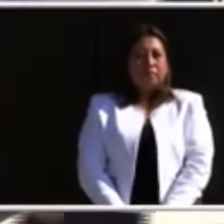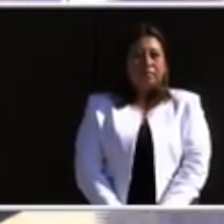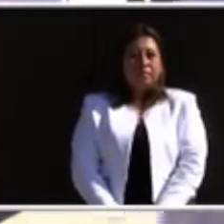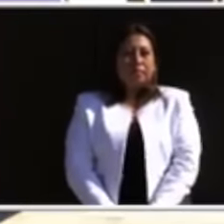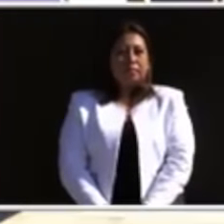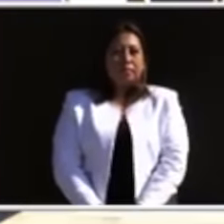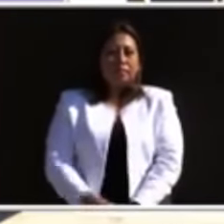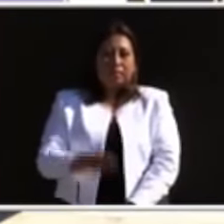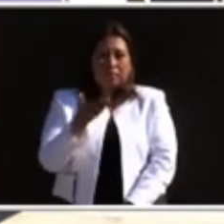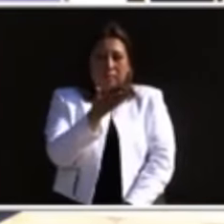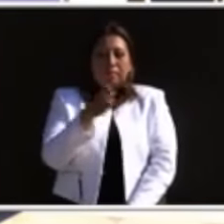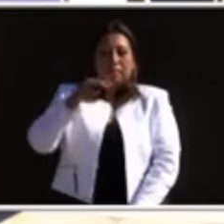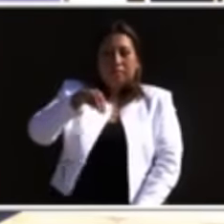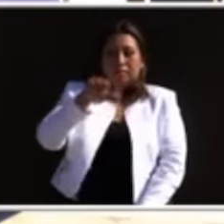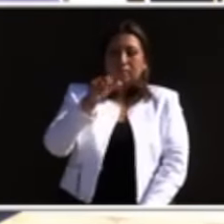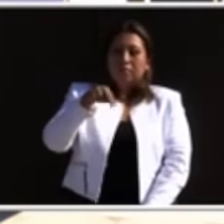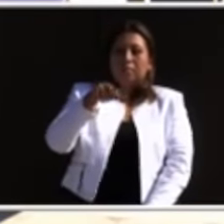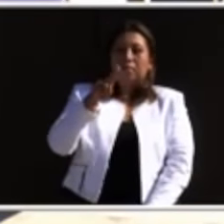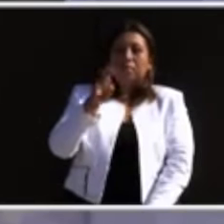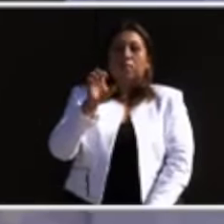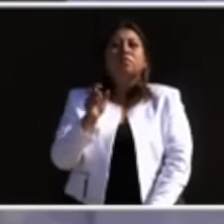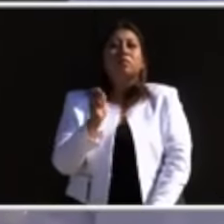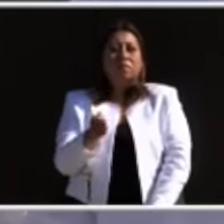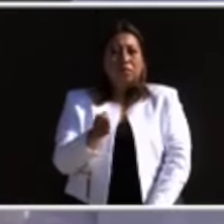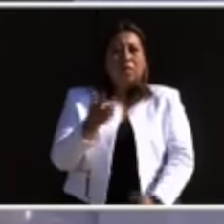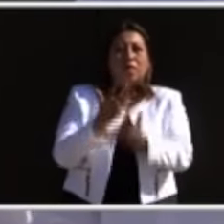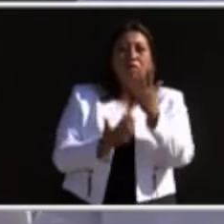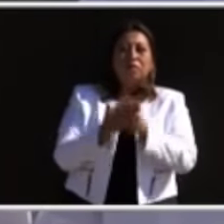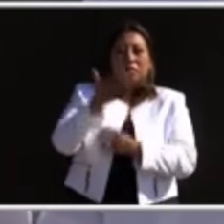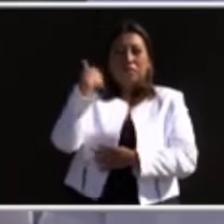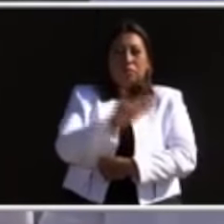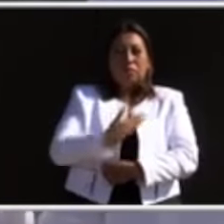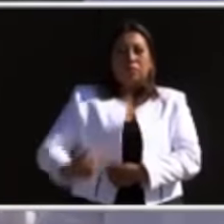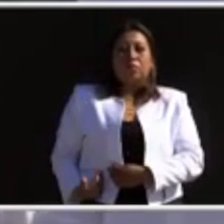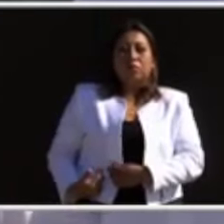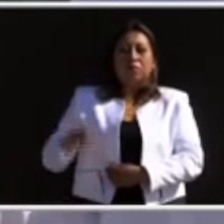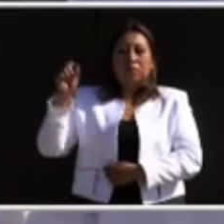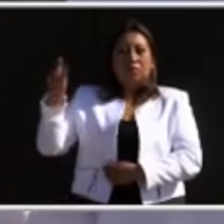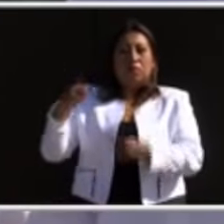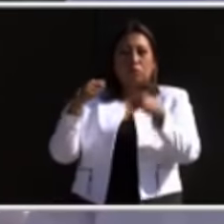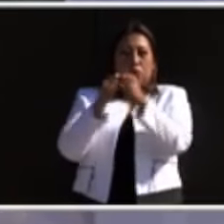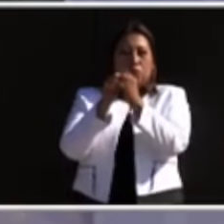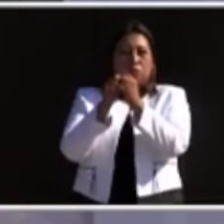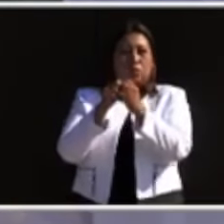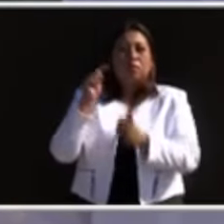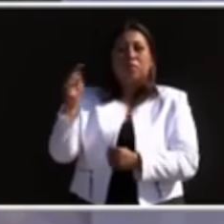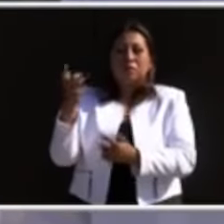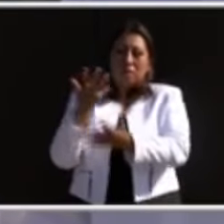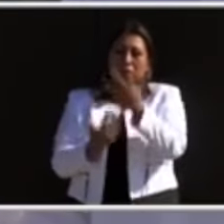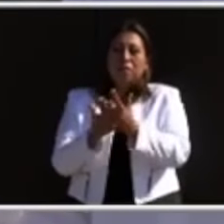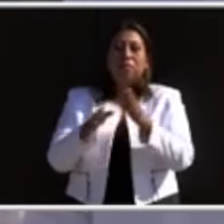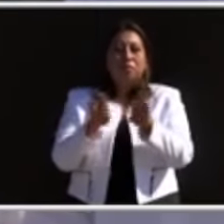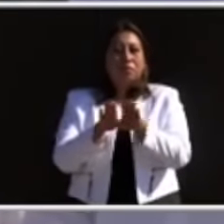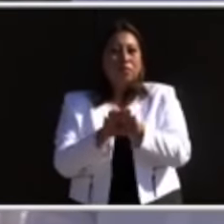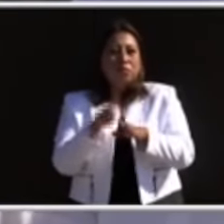Manuel ha sido presidente municipal de Tuxpan, diputado local, Director General de Seguridad Privada